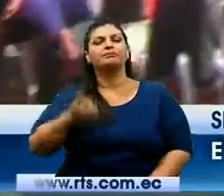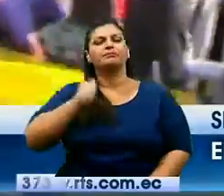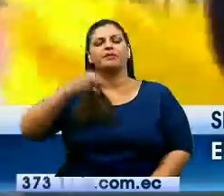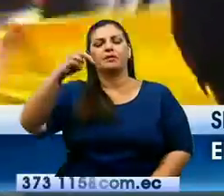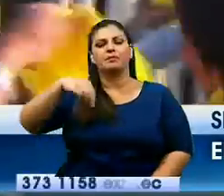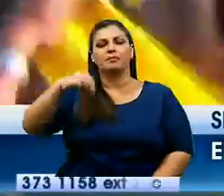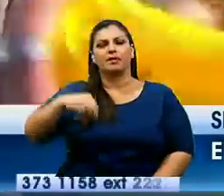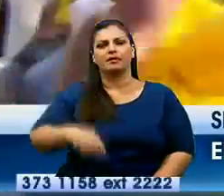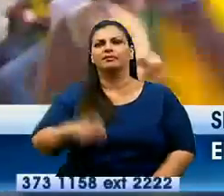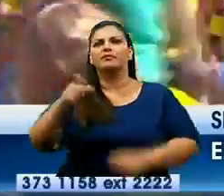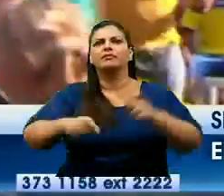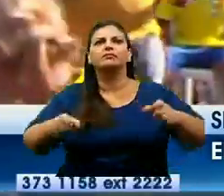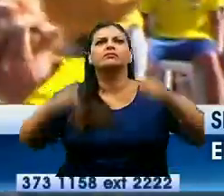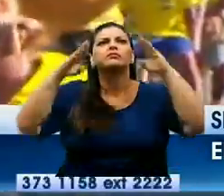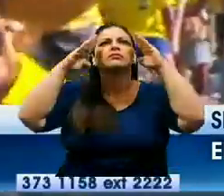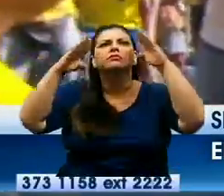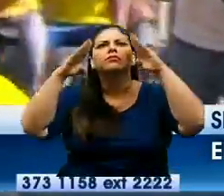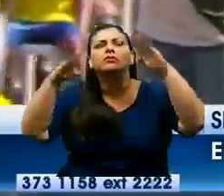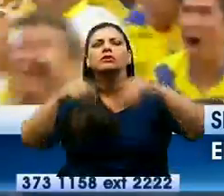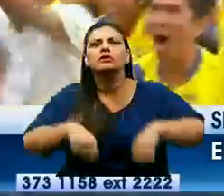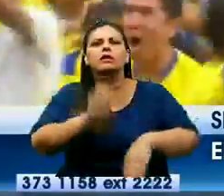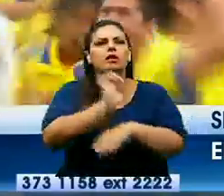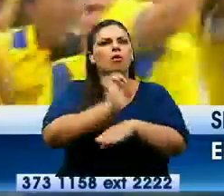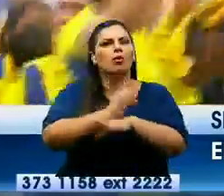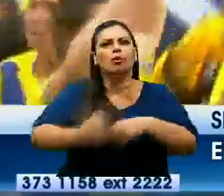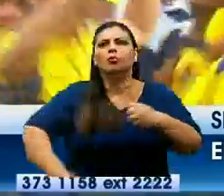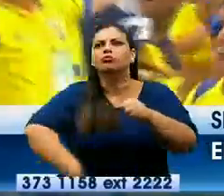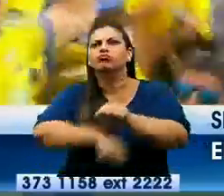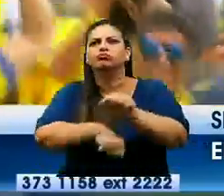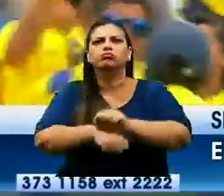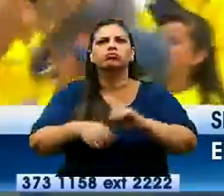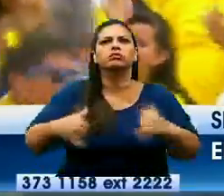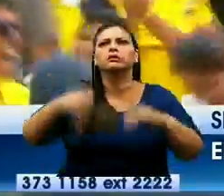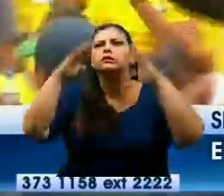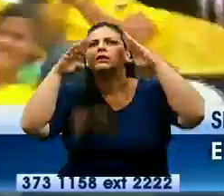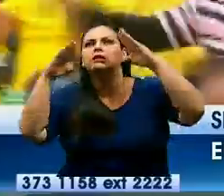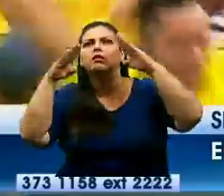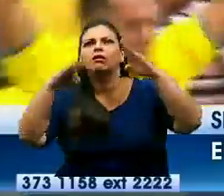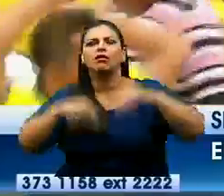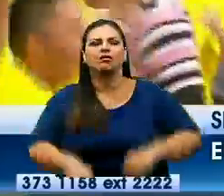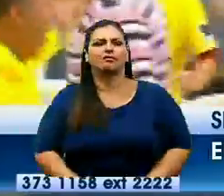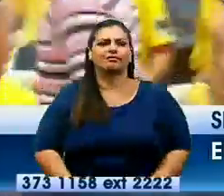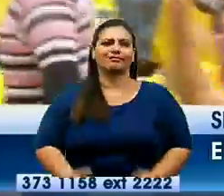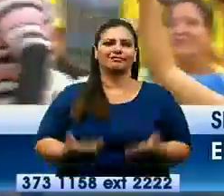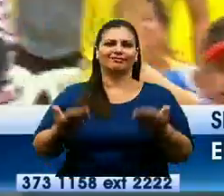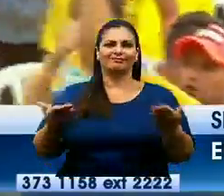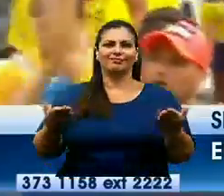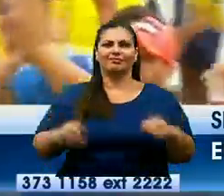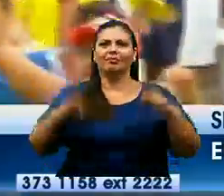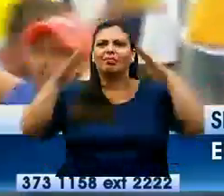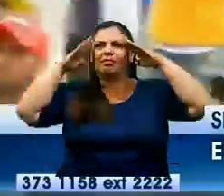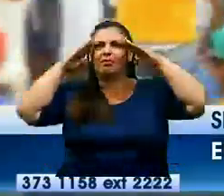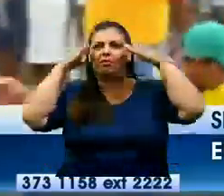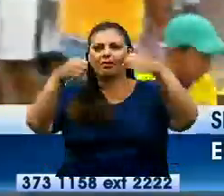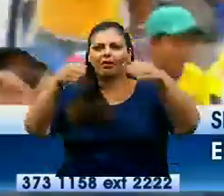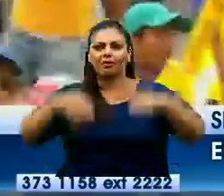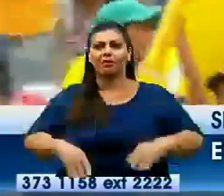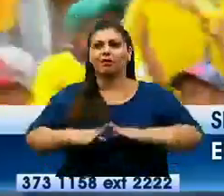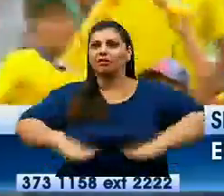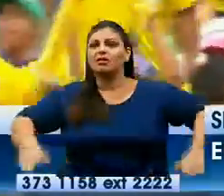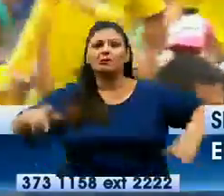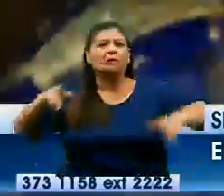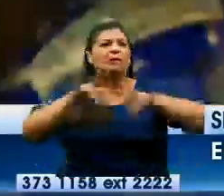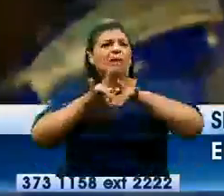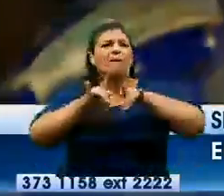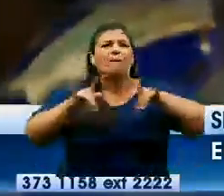tenían puesta su atención en el encuentro que disputaban las selecciones de Ecuador y Bolivia. No había nadie por el sector. Más la